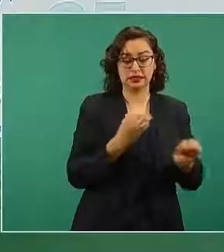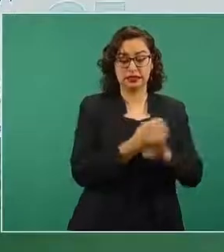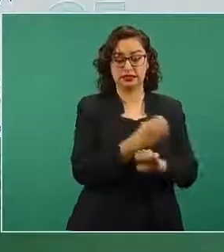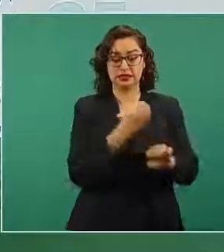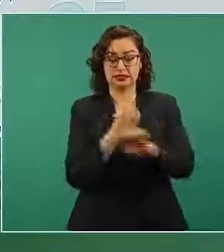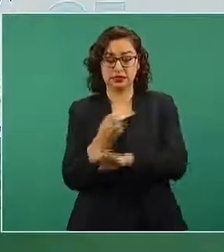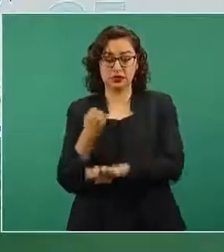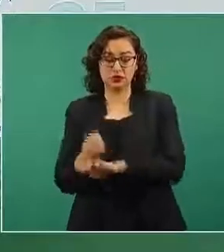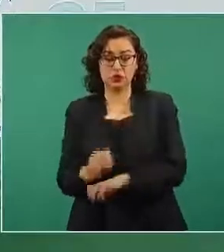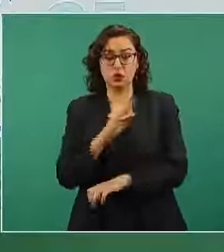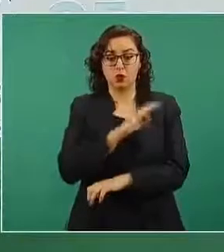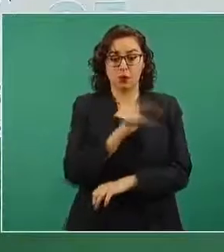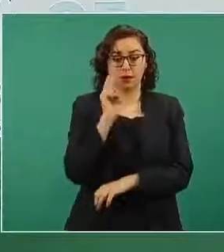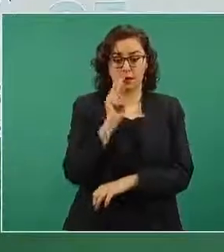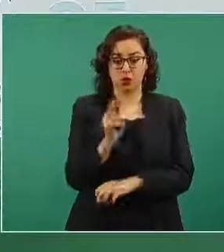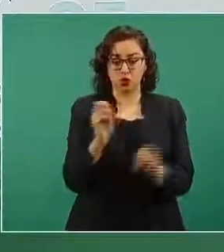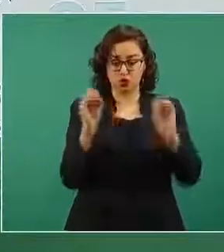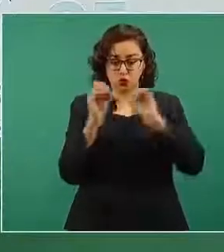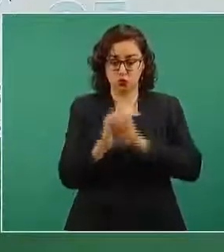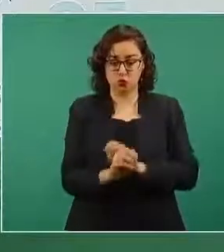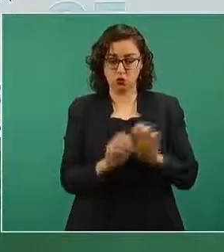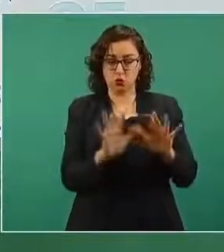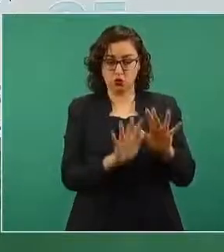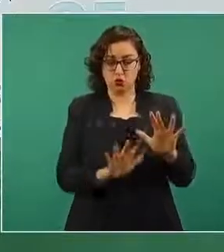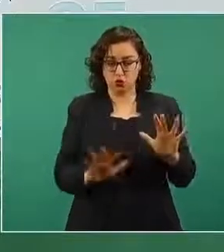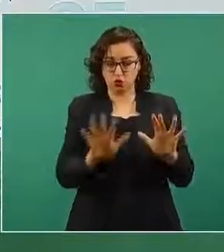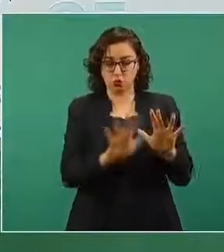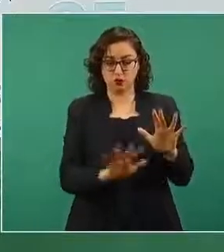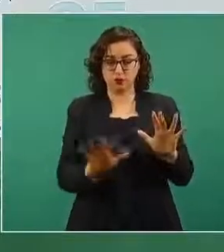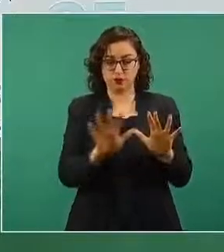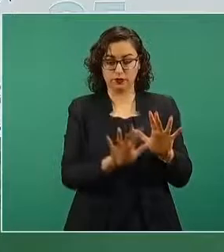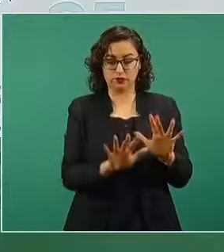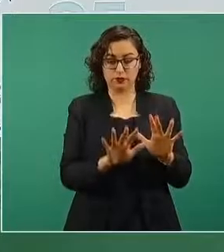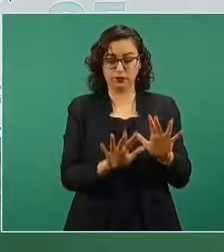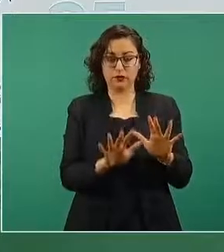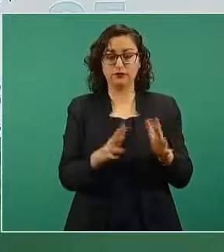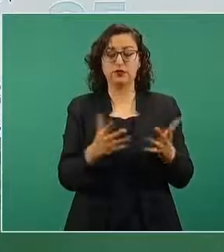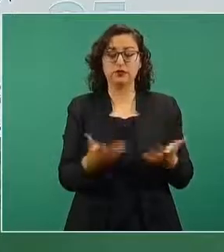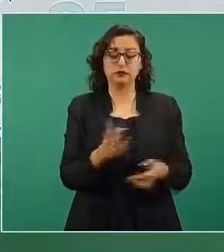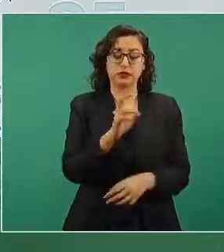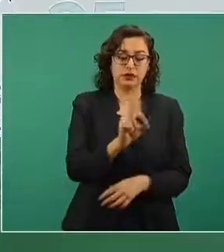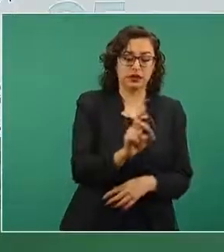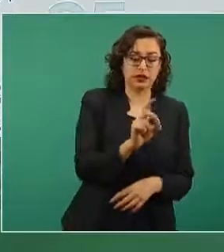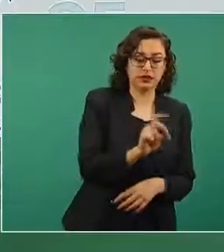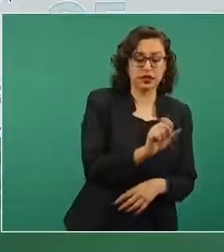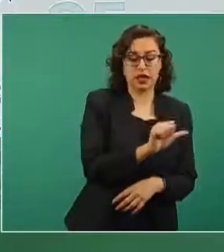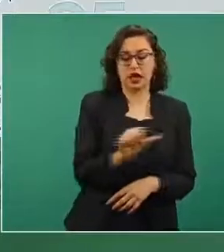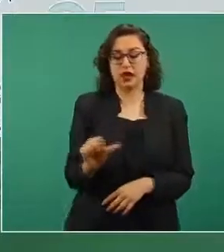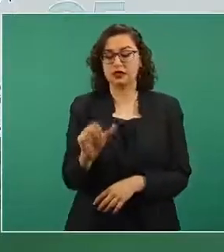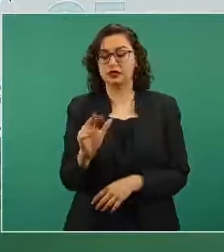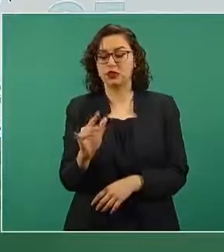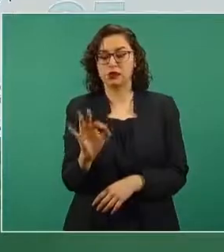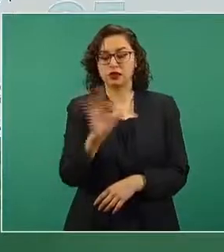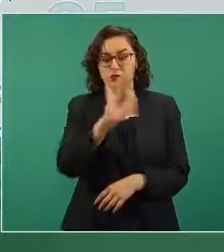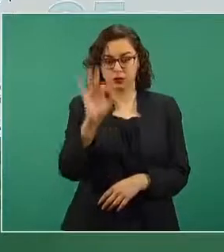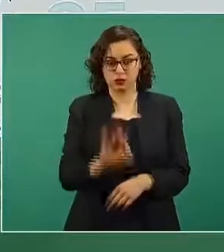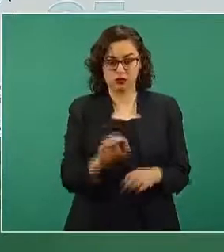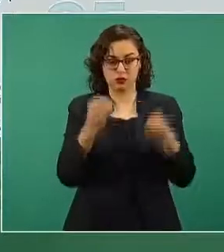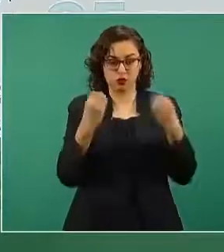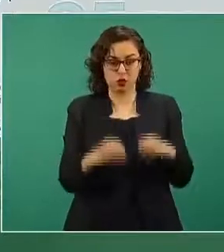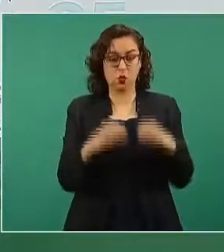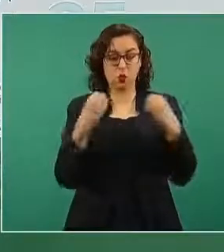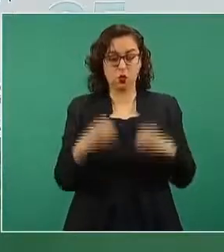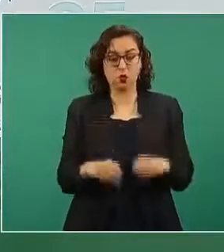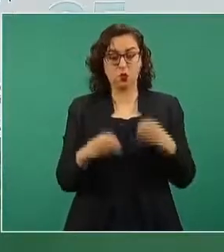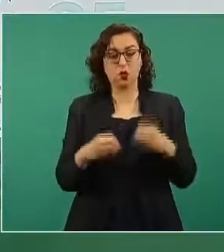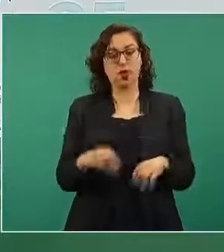están ilustradas en la sombra oscura aquí en el mapa, que están entre 30 y 50% de ocupación de